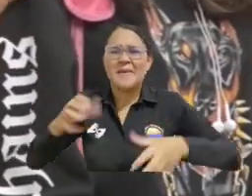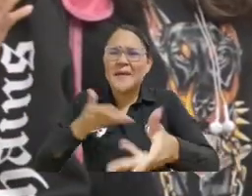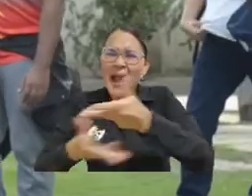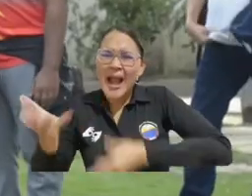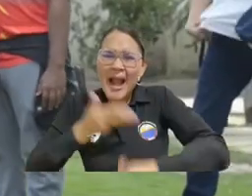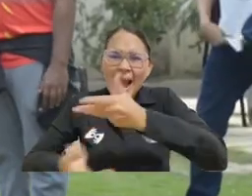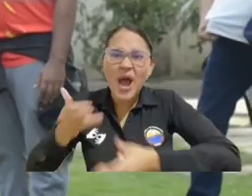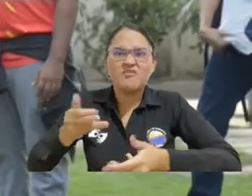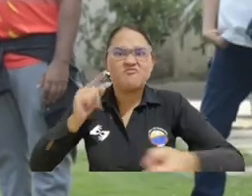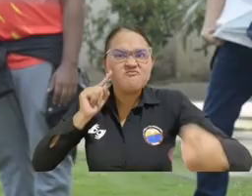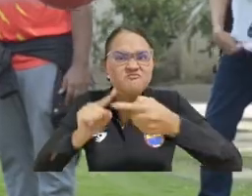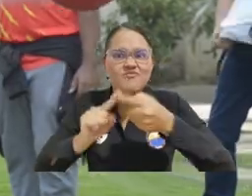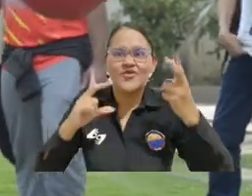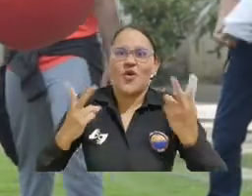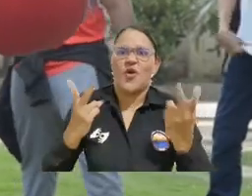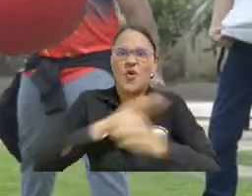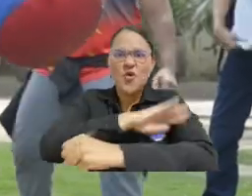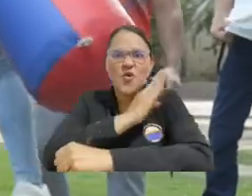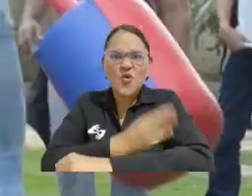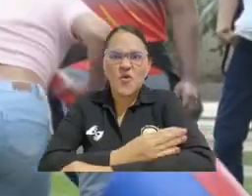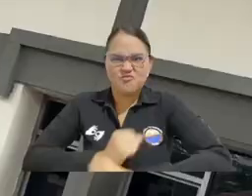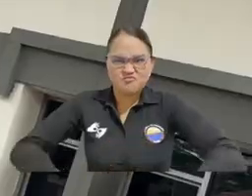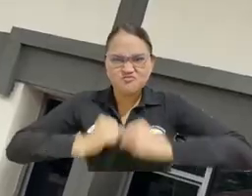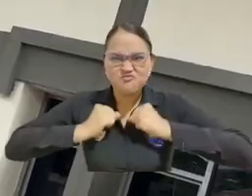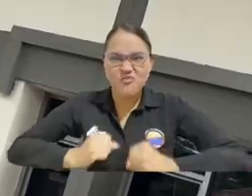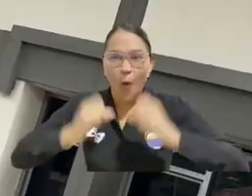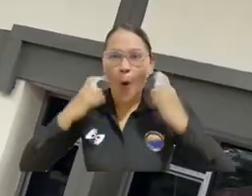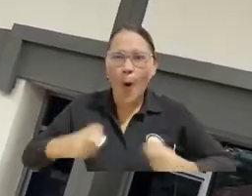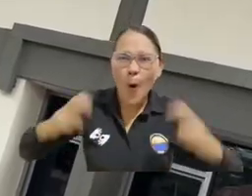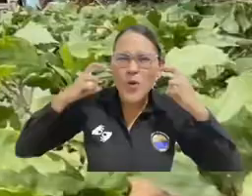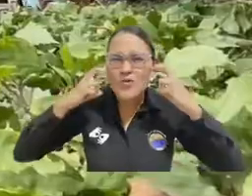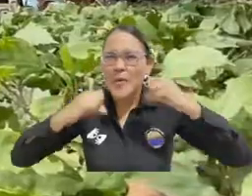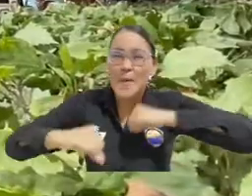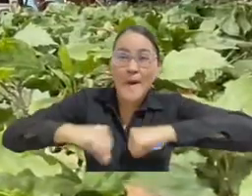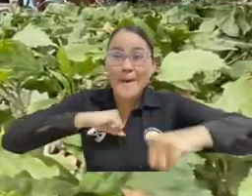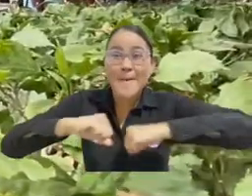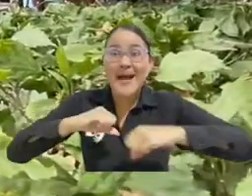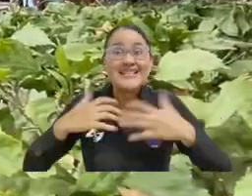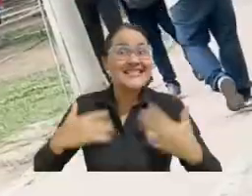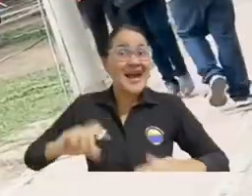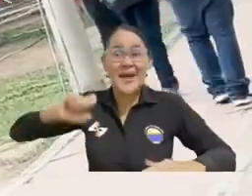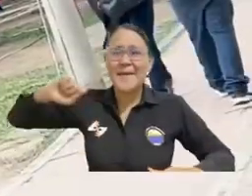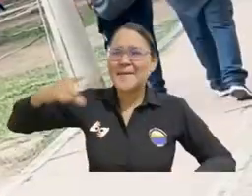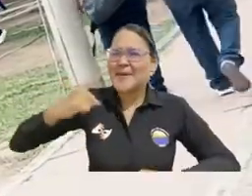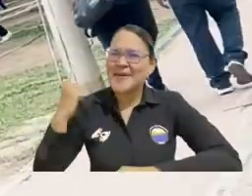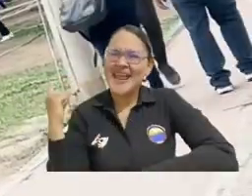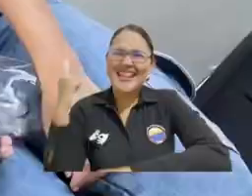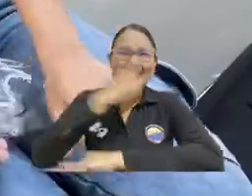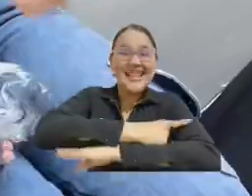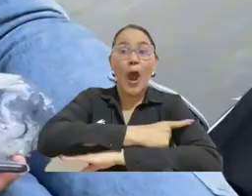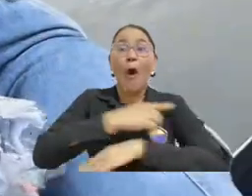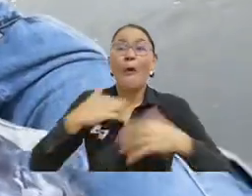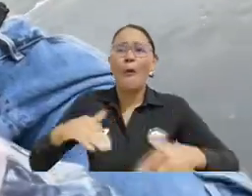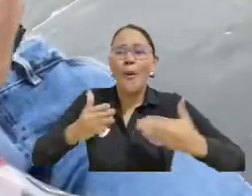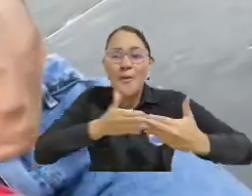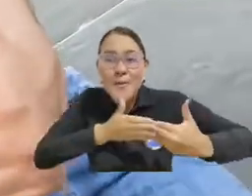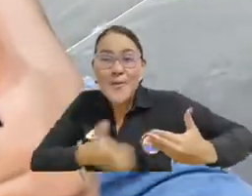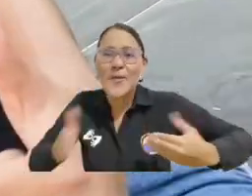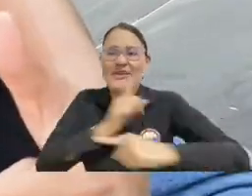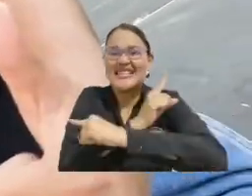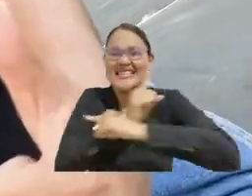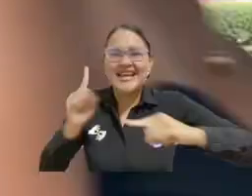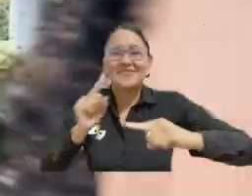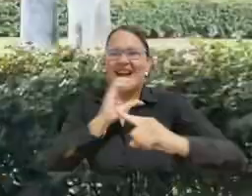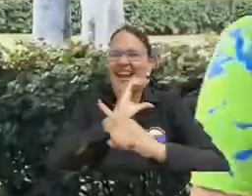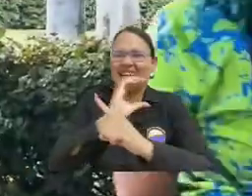Actividades de esparcimiento para desarrollar la capacidad física y el conocimiento dieron apertura al primer día de una semana cargada de alegría